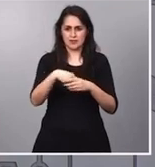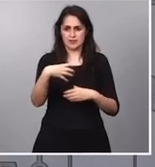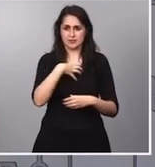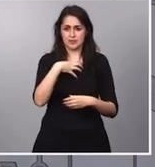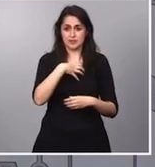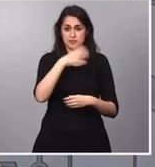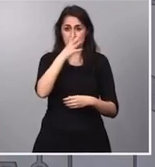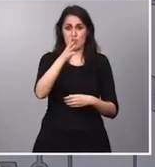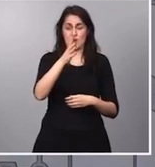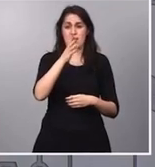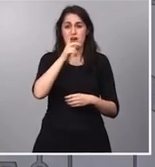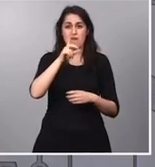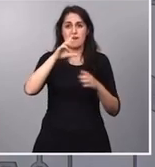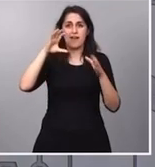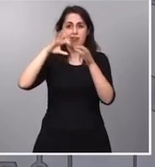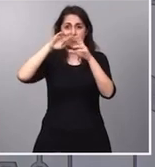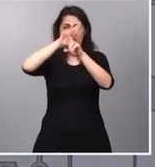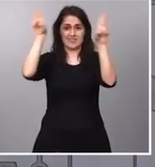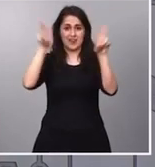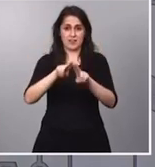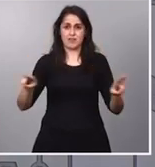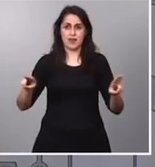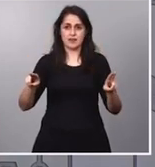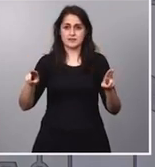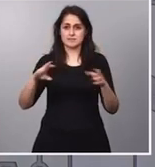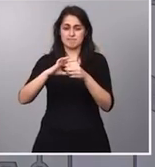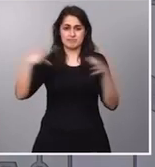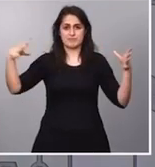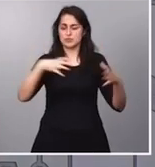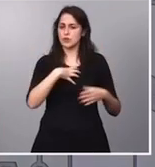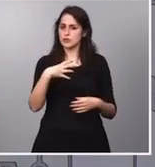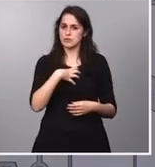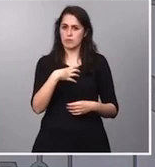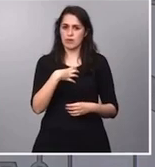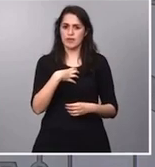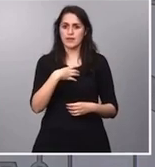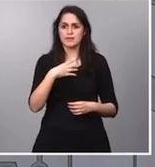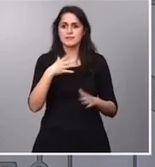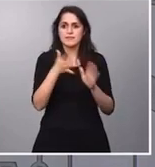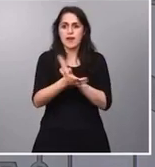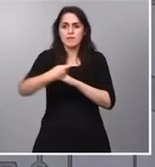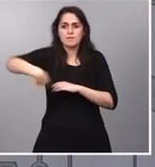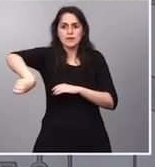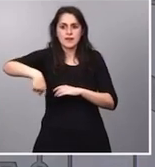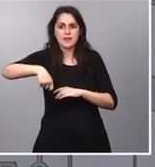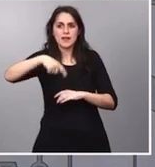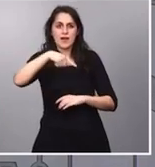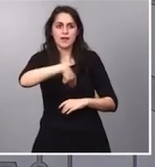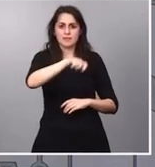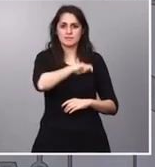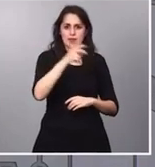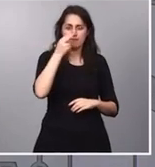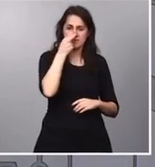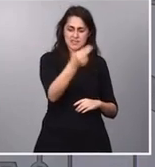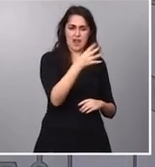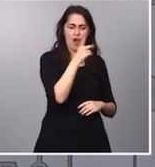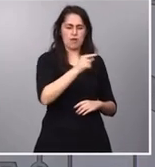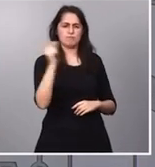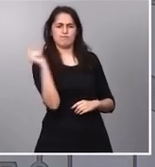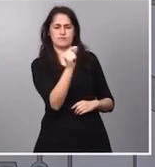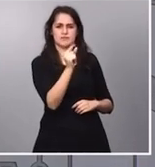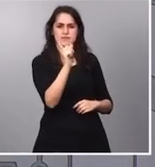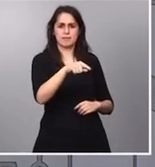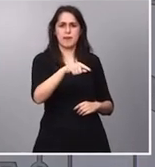relaciones internacionales Y es inaceptable que un presidente en ejercicio en visita a España insulte a España